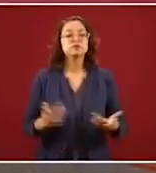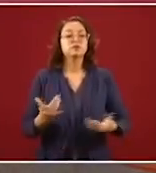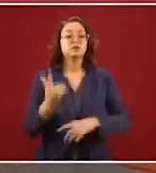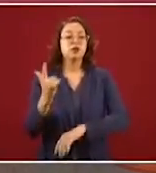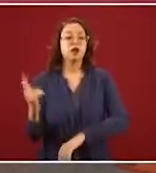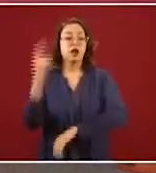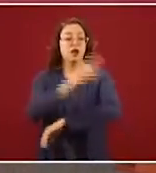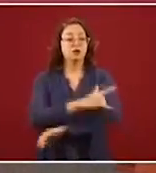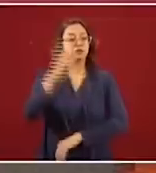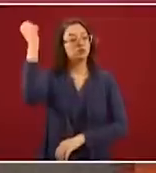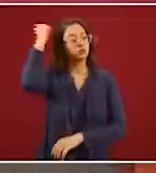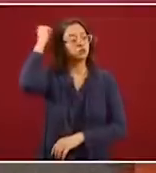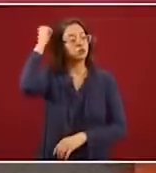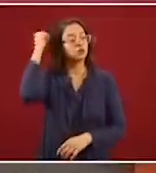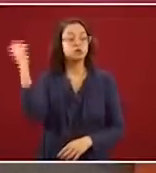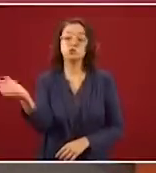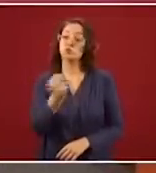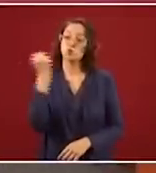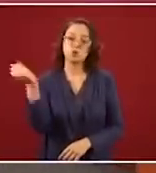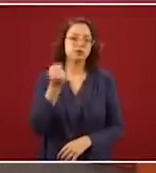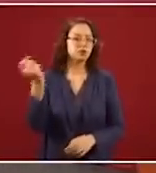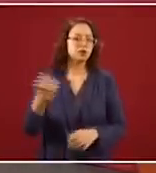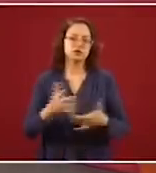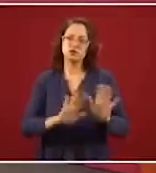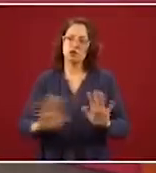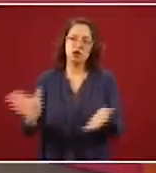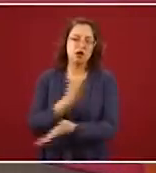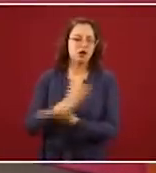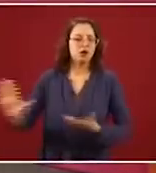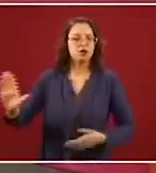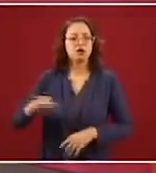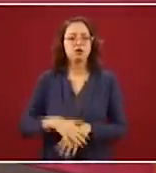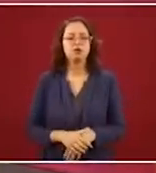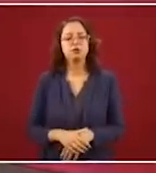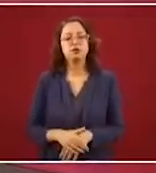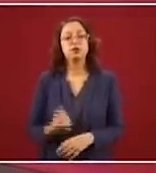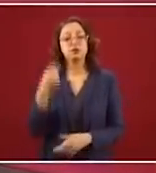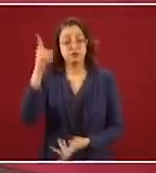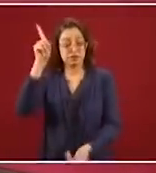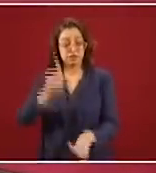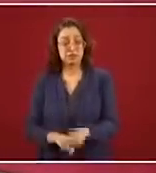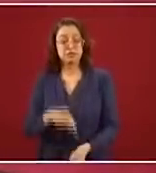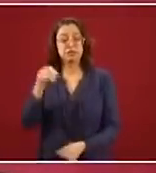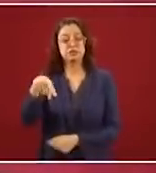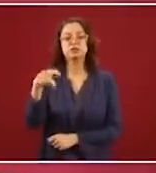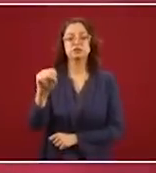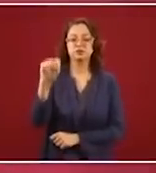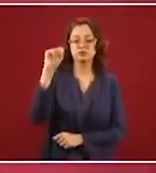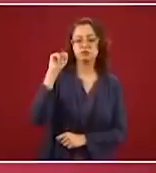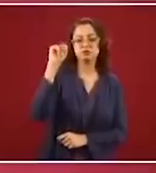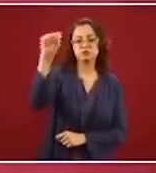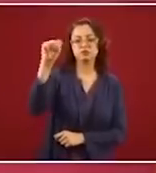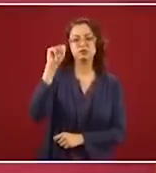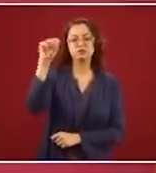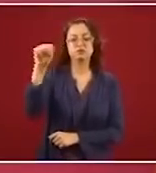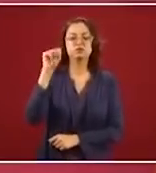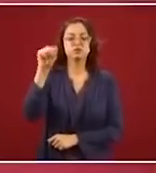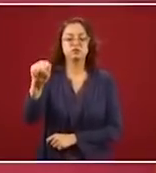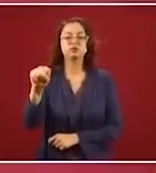Texcoco, de la que nos salvamos, había un sindicato que hacía los